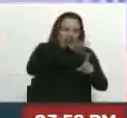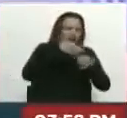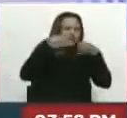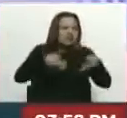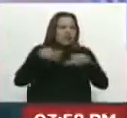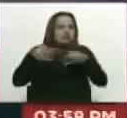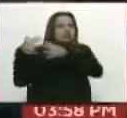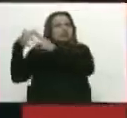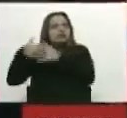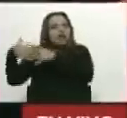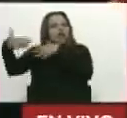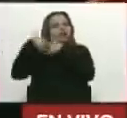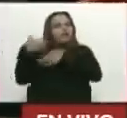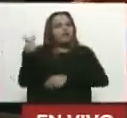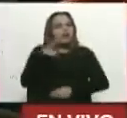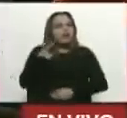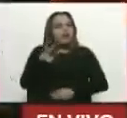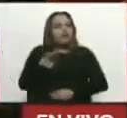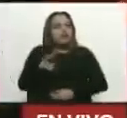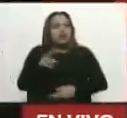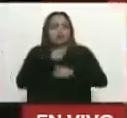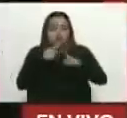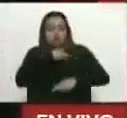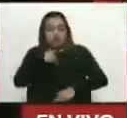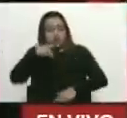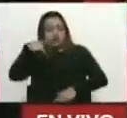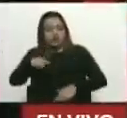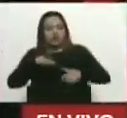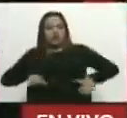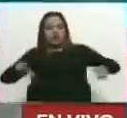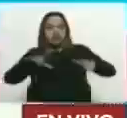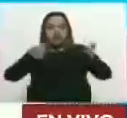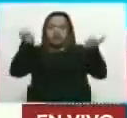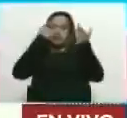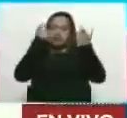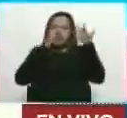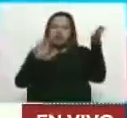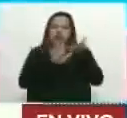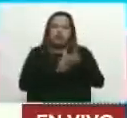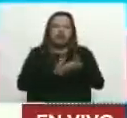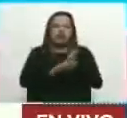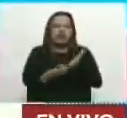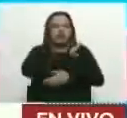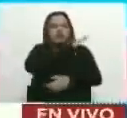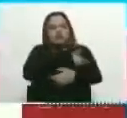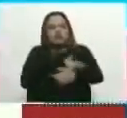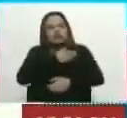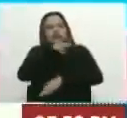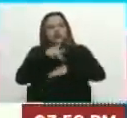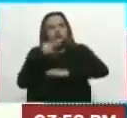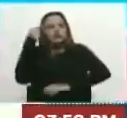aquí, de nuestro centro de doctrina de la Fuerza Armada Nacional Bolivariana,